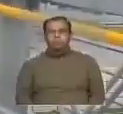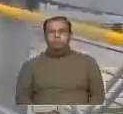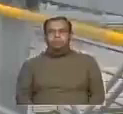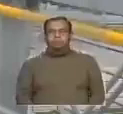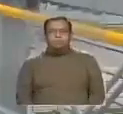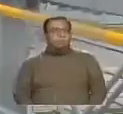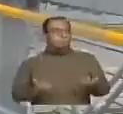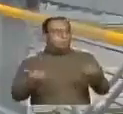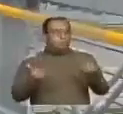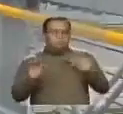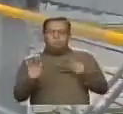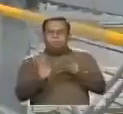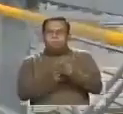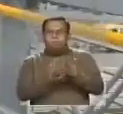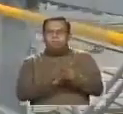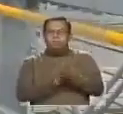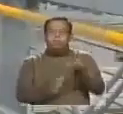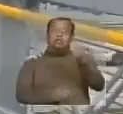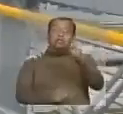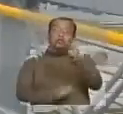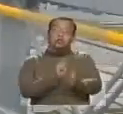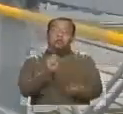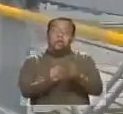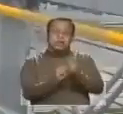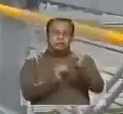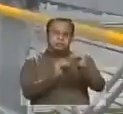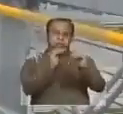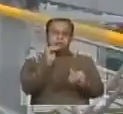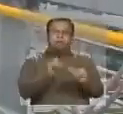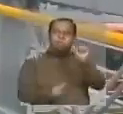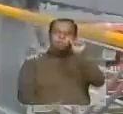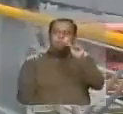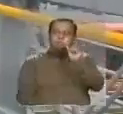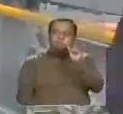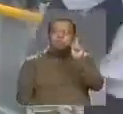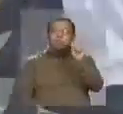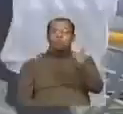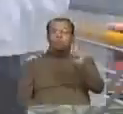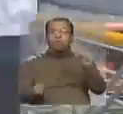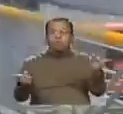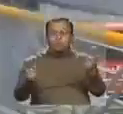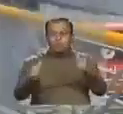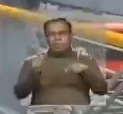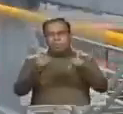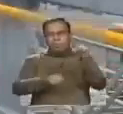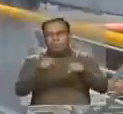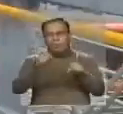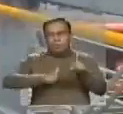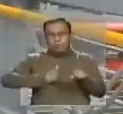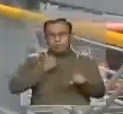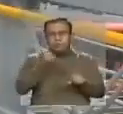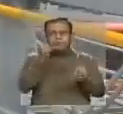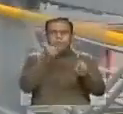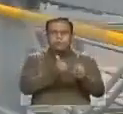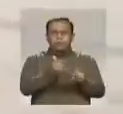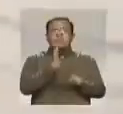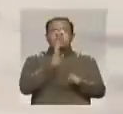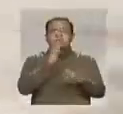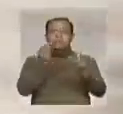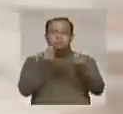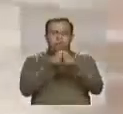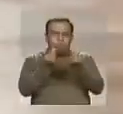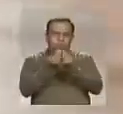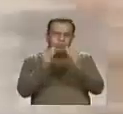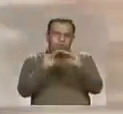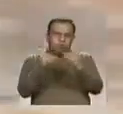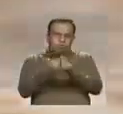Hoy también se conoció el caso de una menor de 12 años que quedó en embarazo luego de haber sido víctima de un presunto abuso sexual por parte de sus compañeros